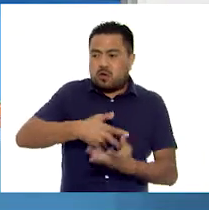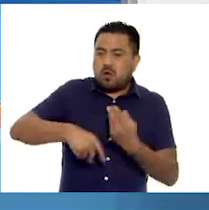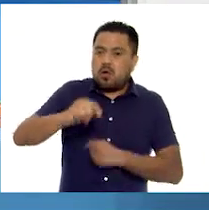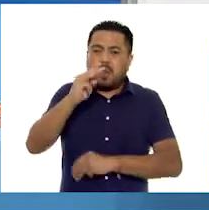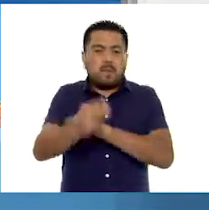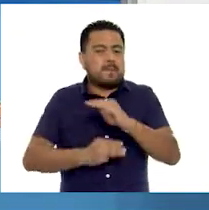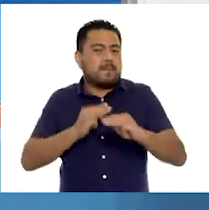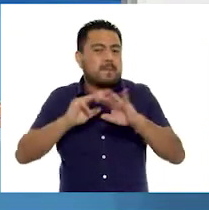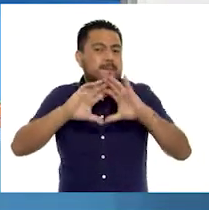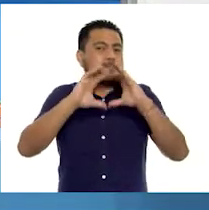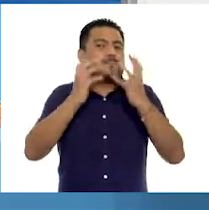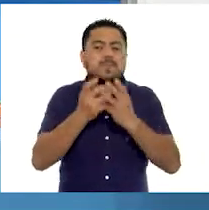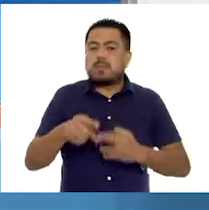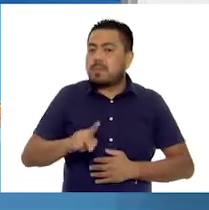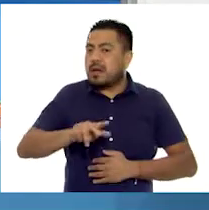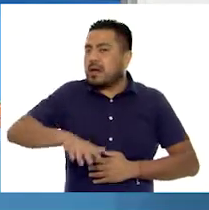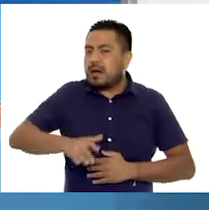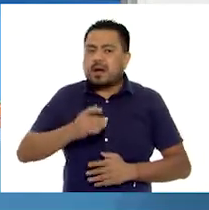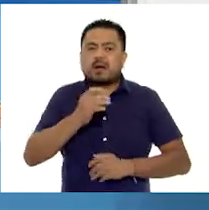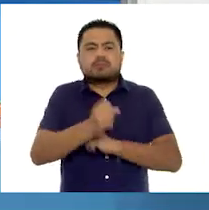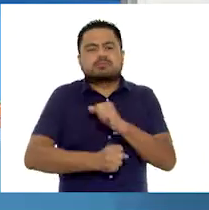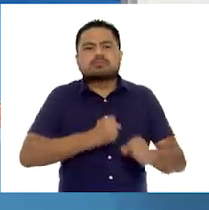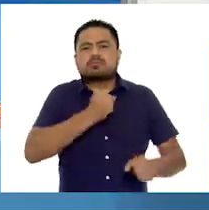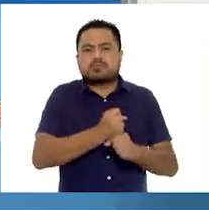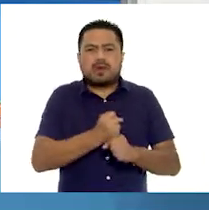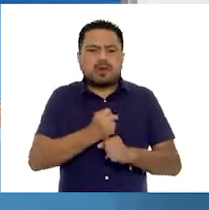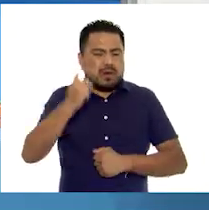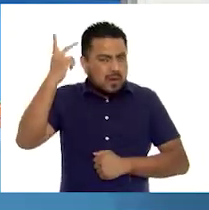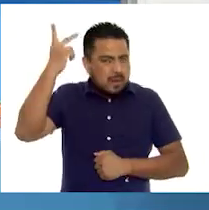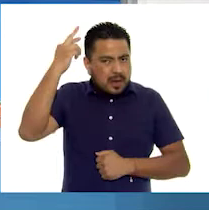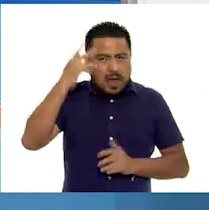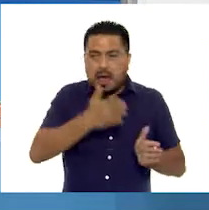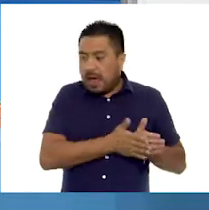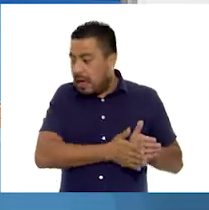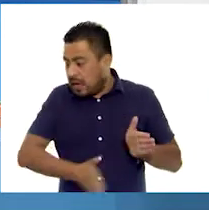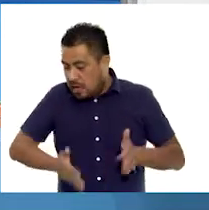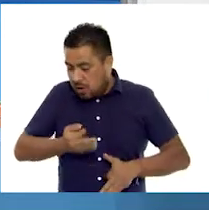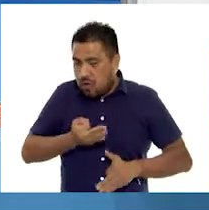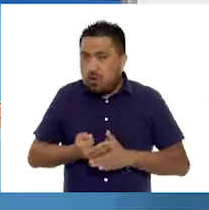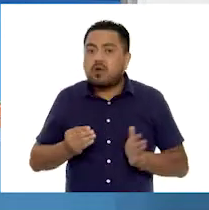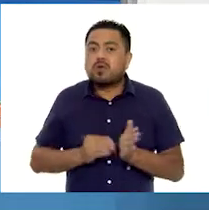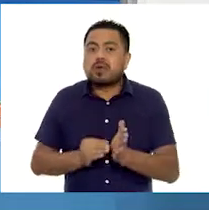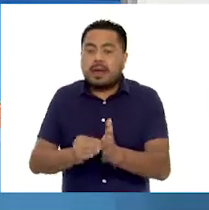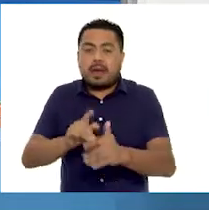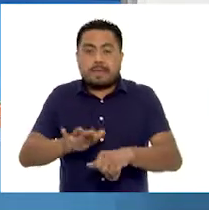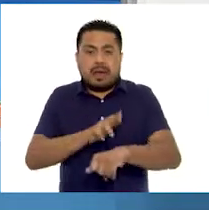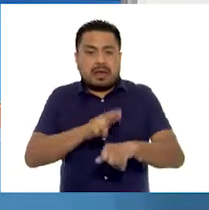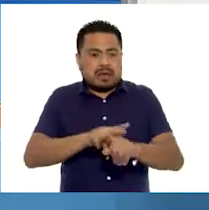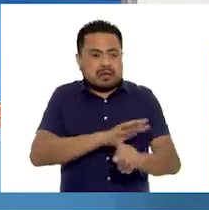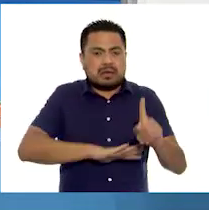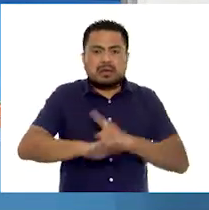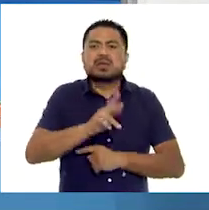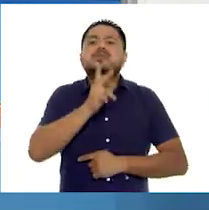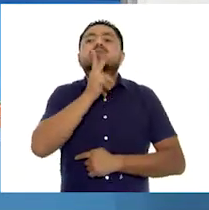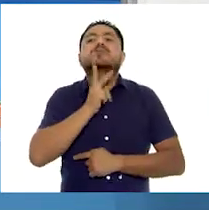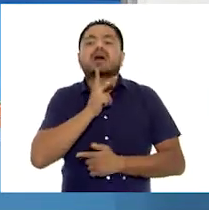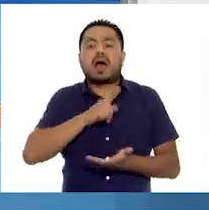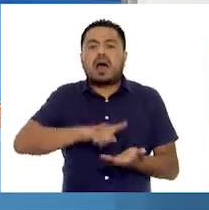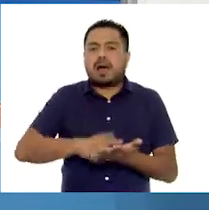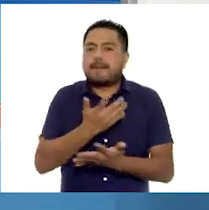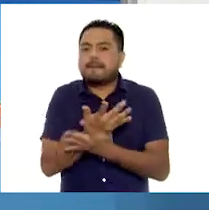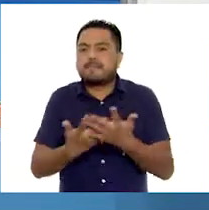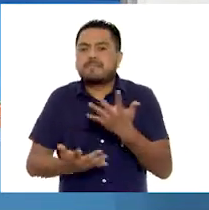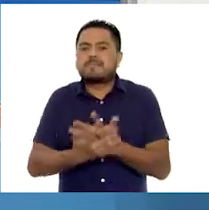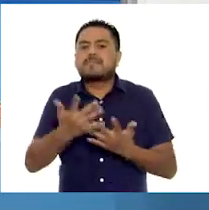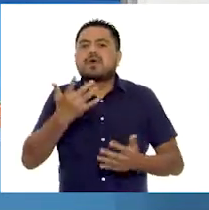sin embargo desde los tiempos del porfiriato y hasta este momento la mayoría de los recursos petroleros estaban en manos de